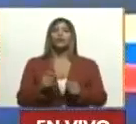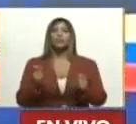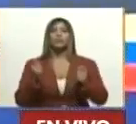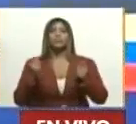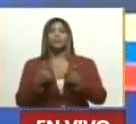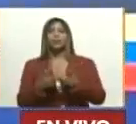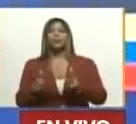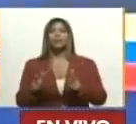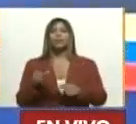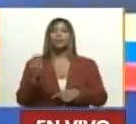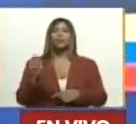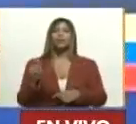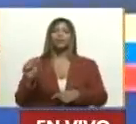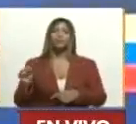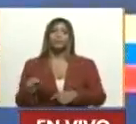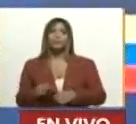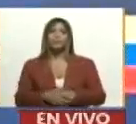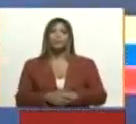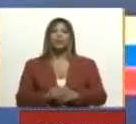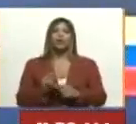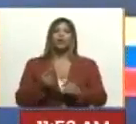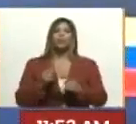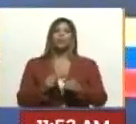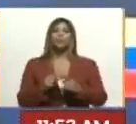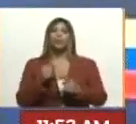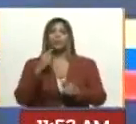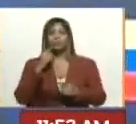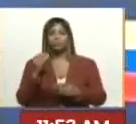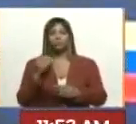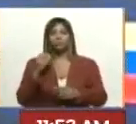por la liberación de Alex. La primera impresión que